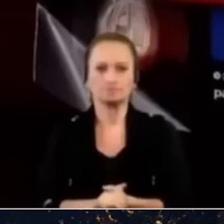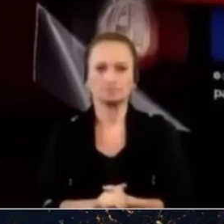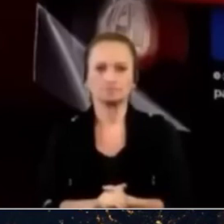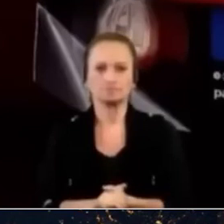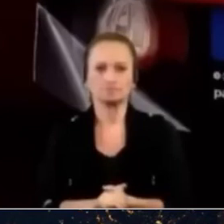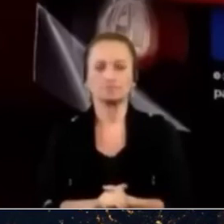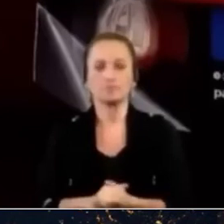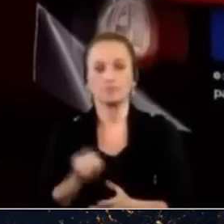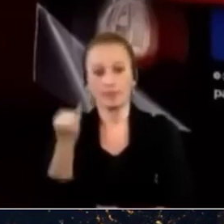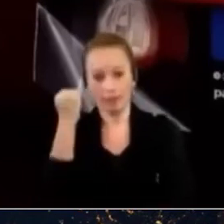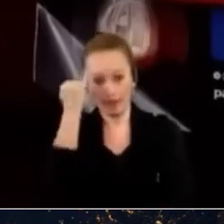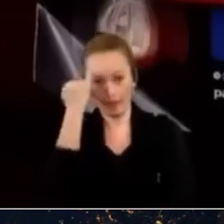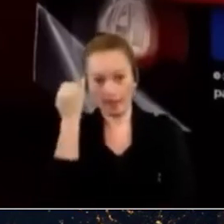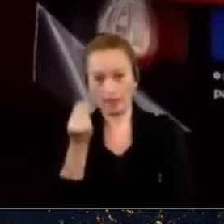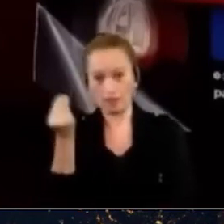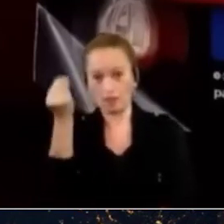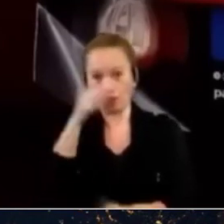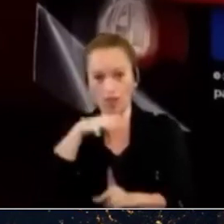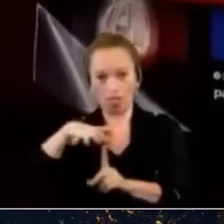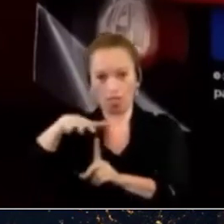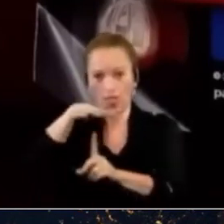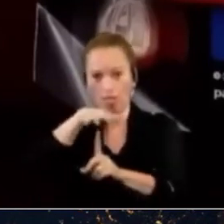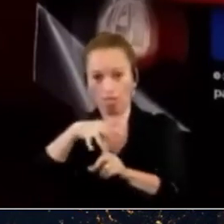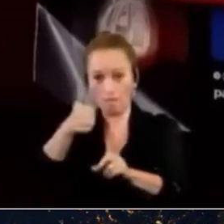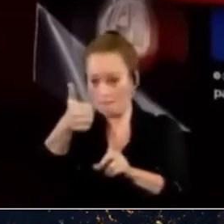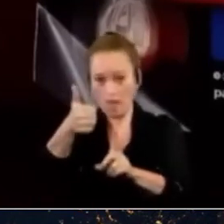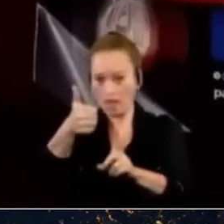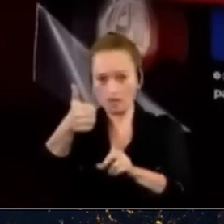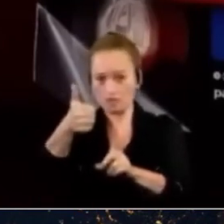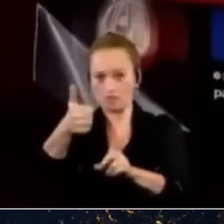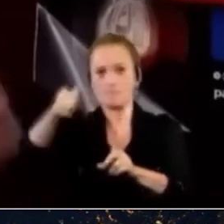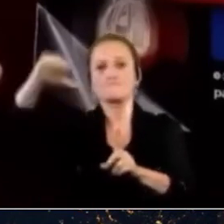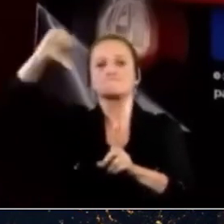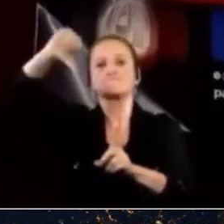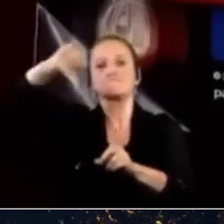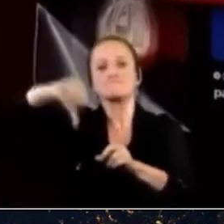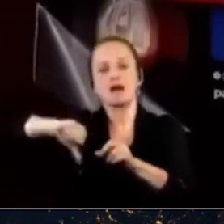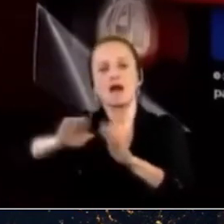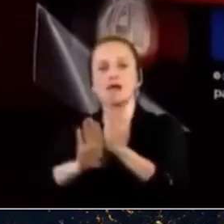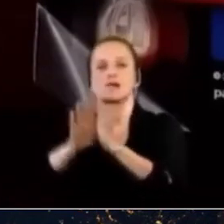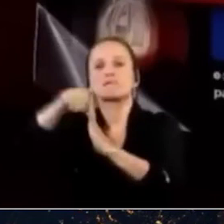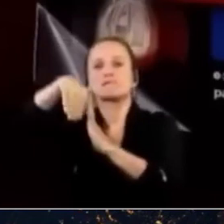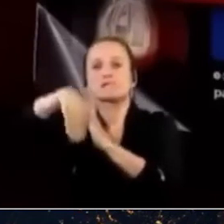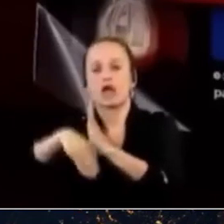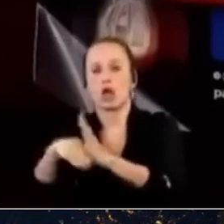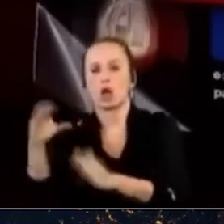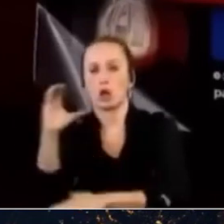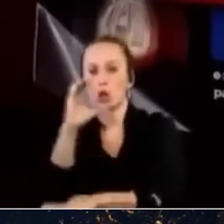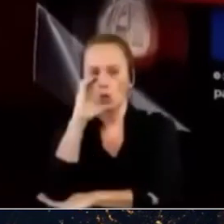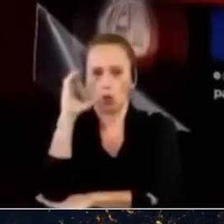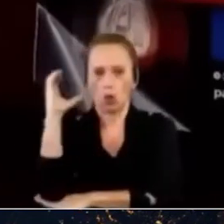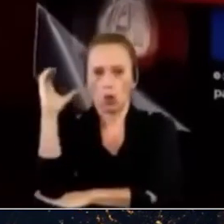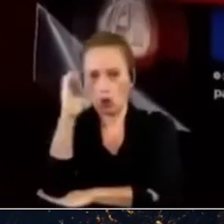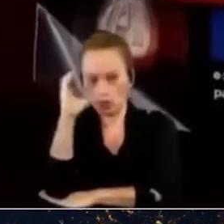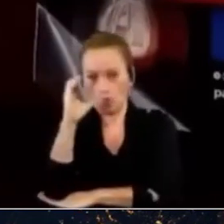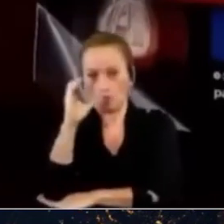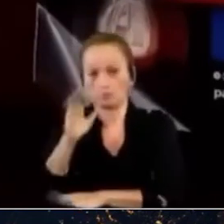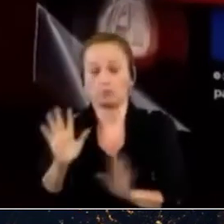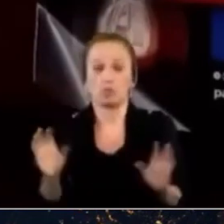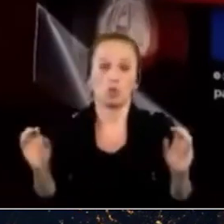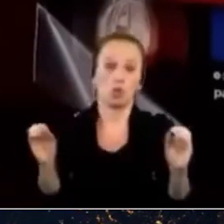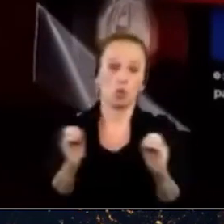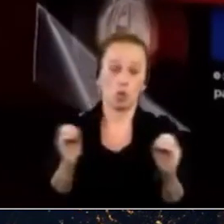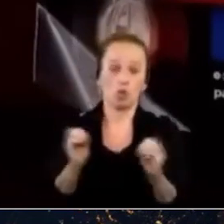envenenamiento ideológico, pensando que vamos bien y vamos muy mal, salvo que quieran cogobernar con estos grupos,